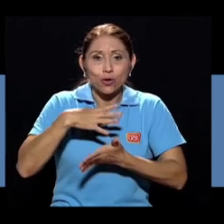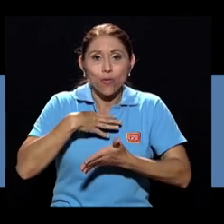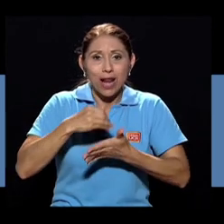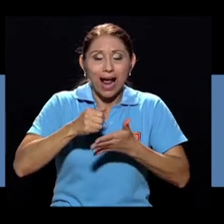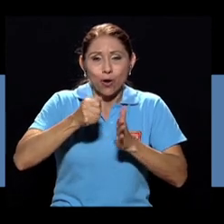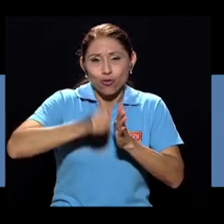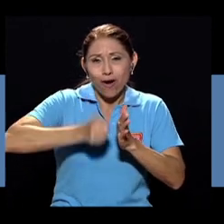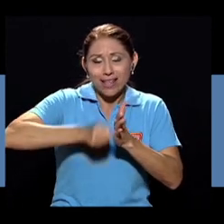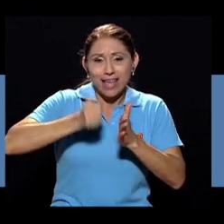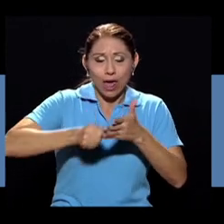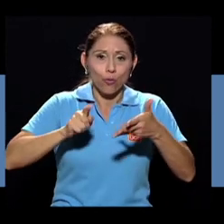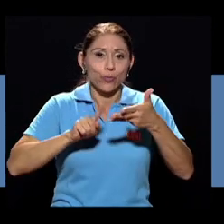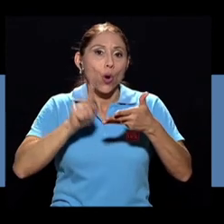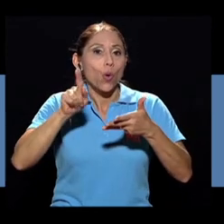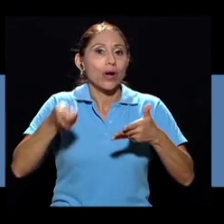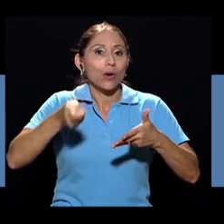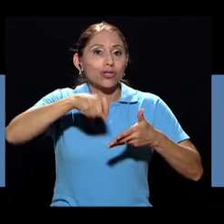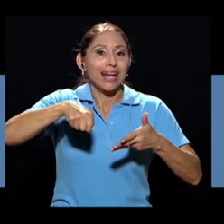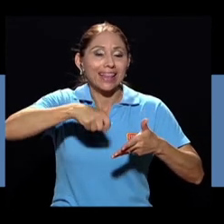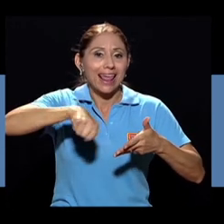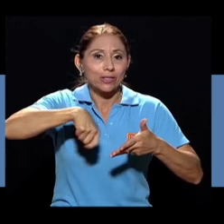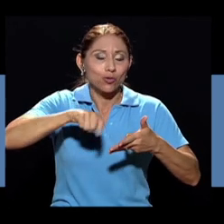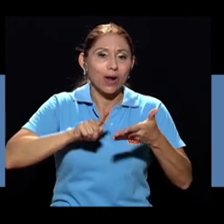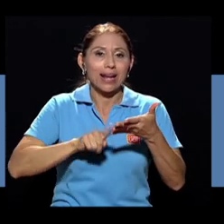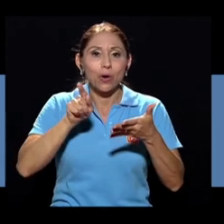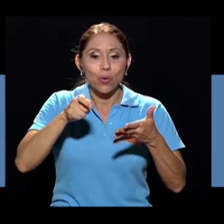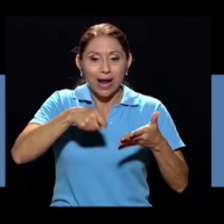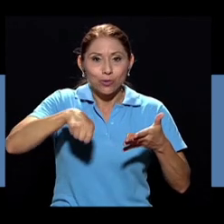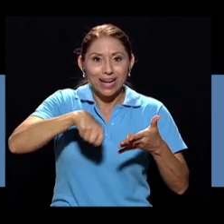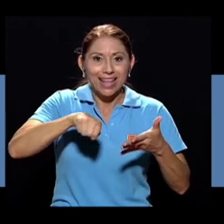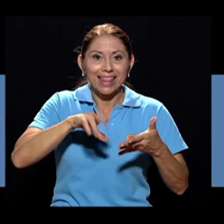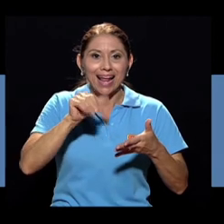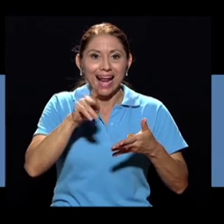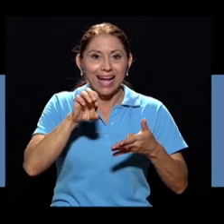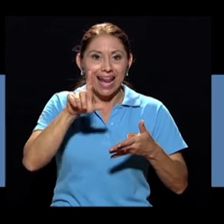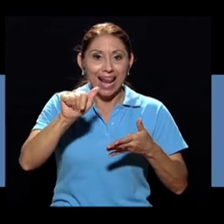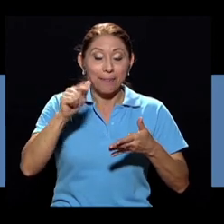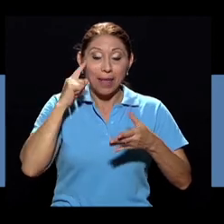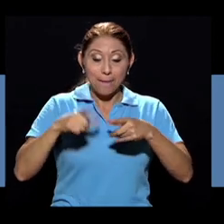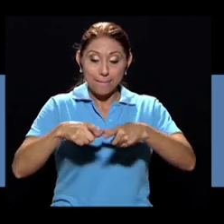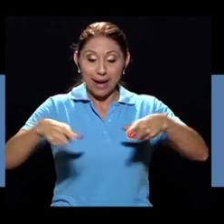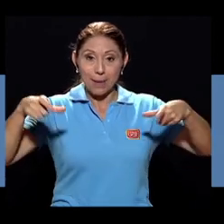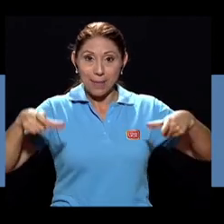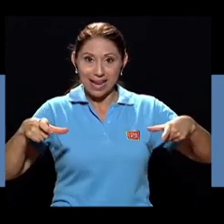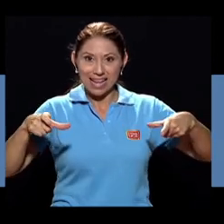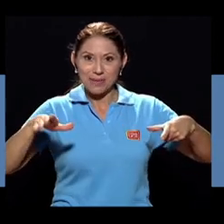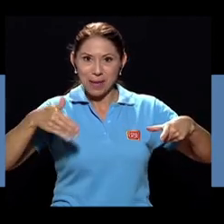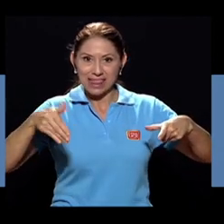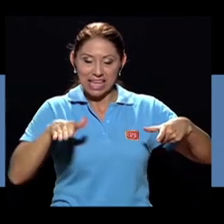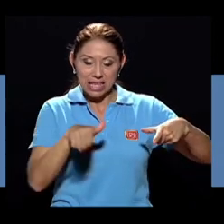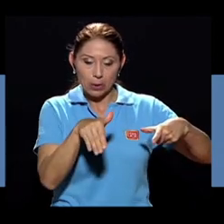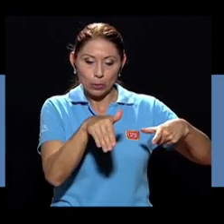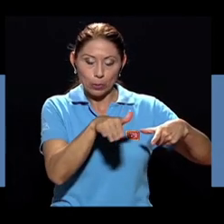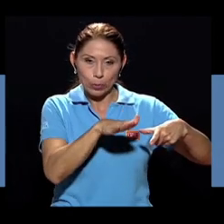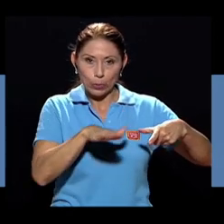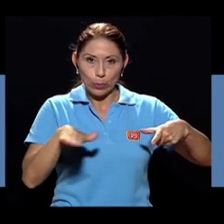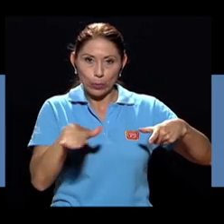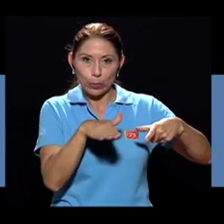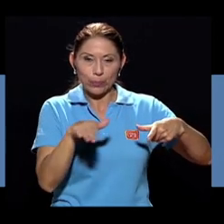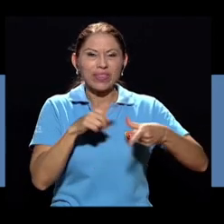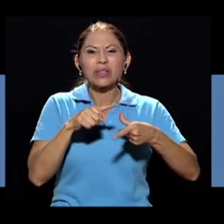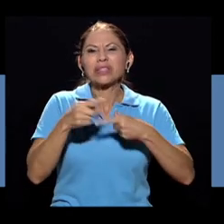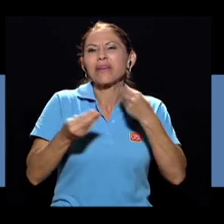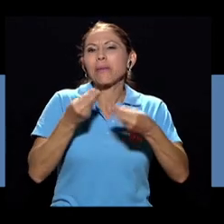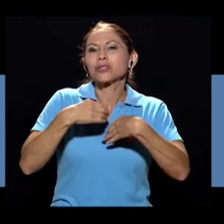1 cucharadita de canela. Para engrasar el Pyrex también tenemos un poquito de mantequilla o margarina. Lo que vamos a hacer